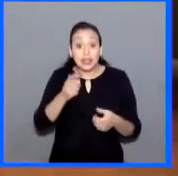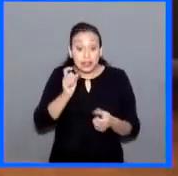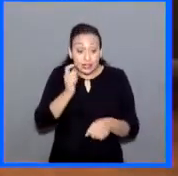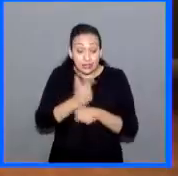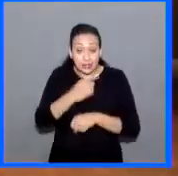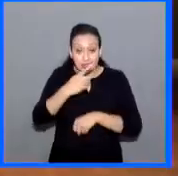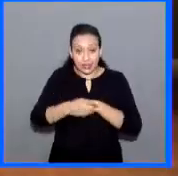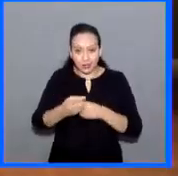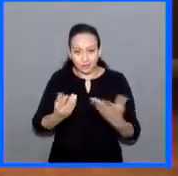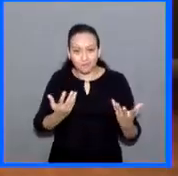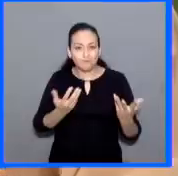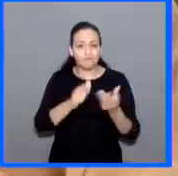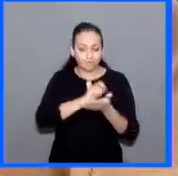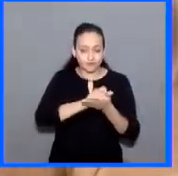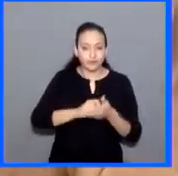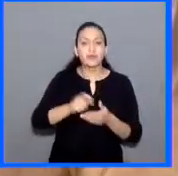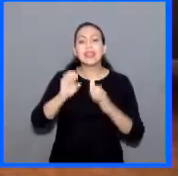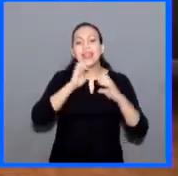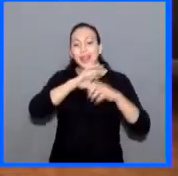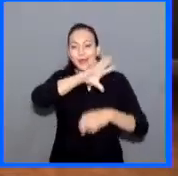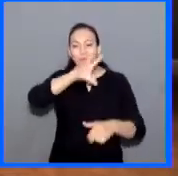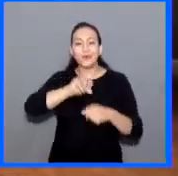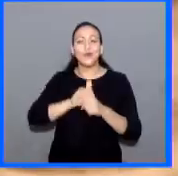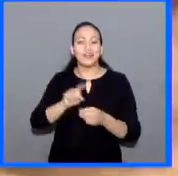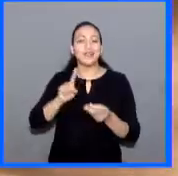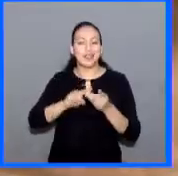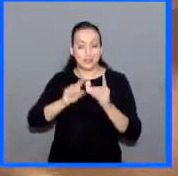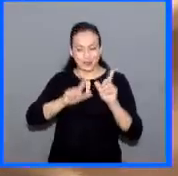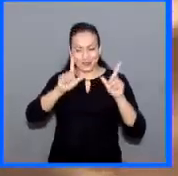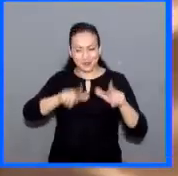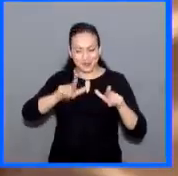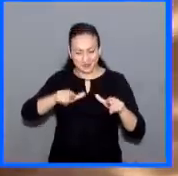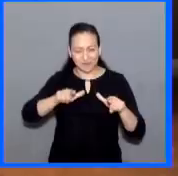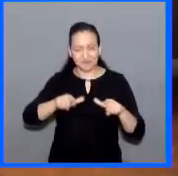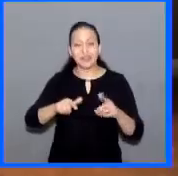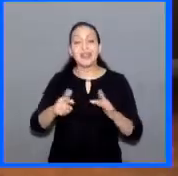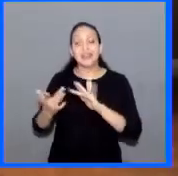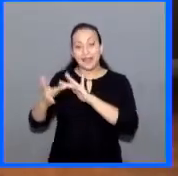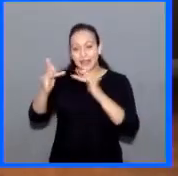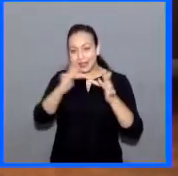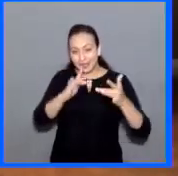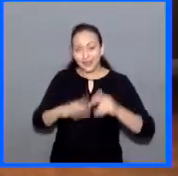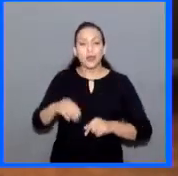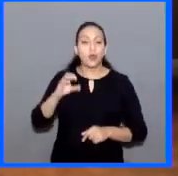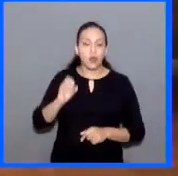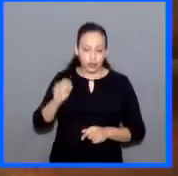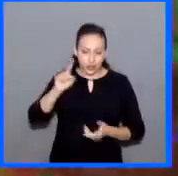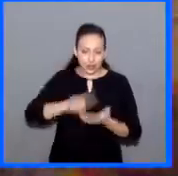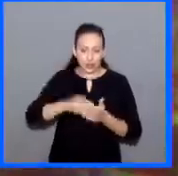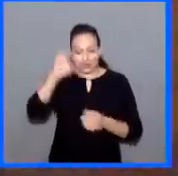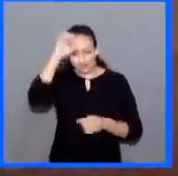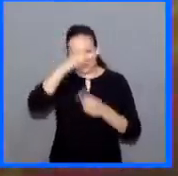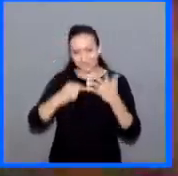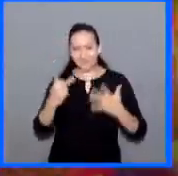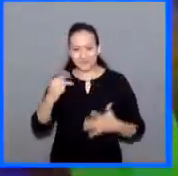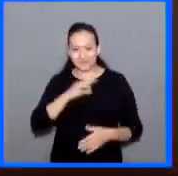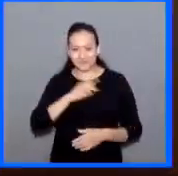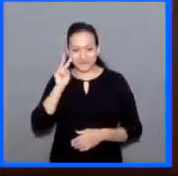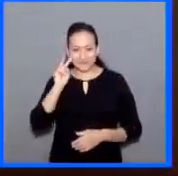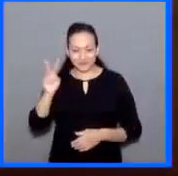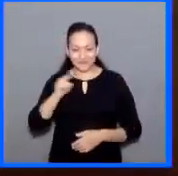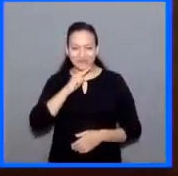entrevista completa puede ser consultada en las plataformas de redes sociales de Plural TV. Para Plural